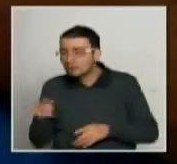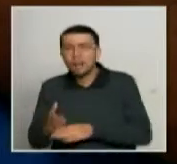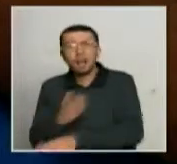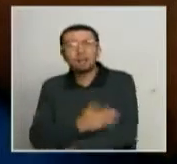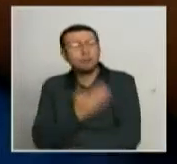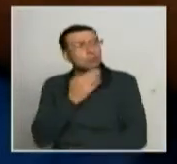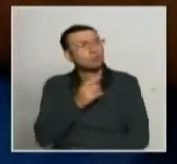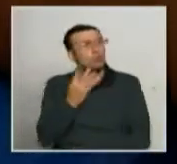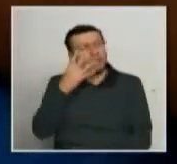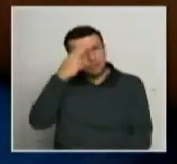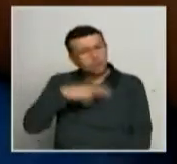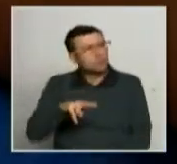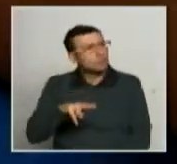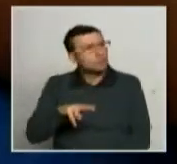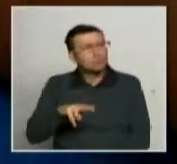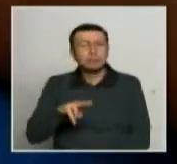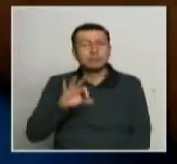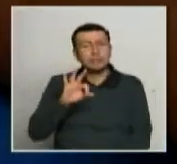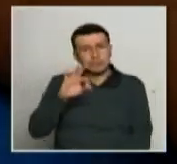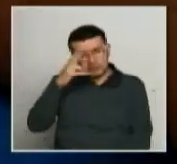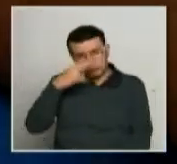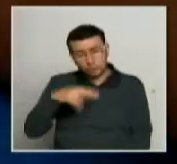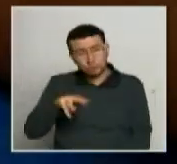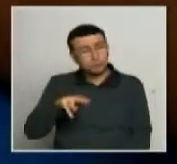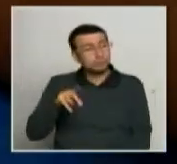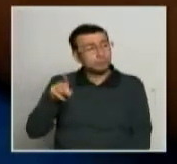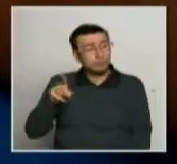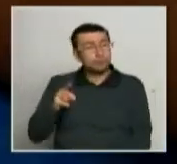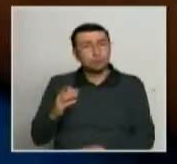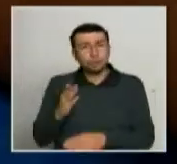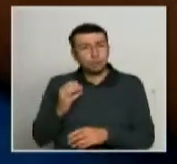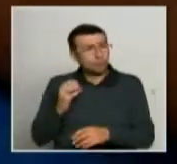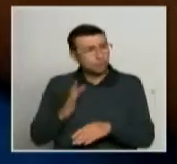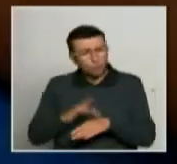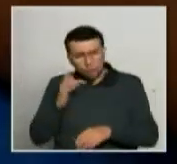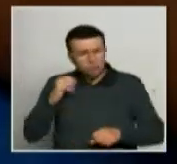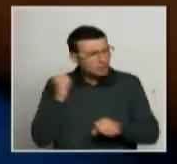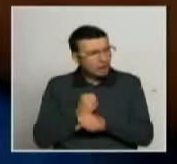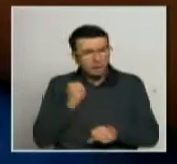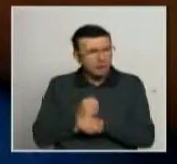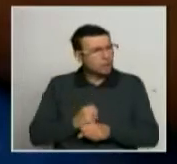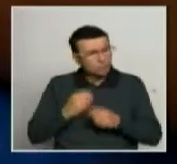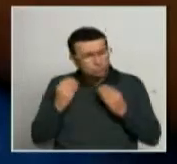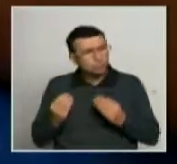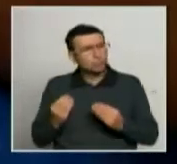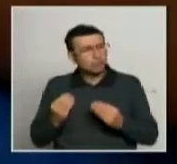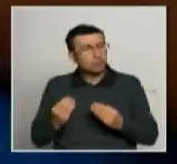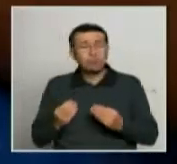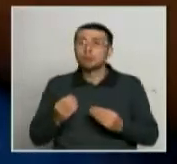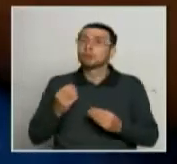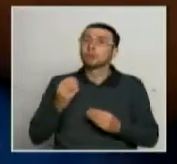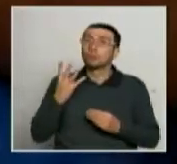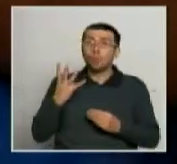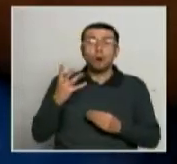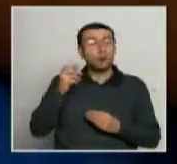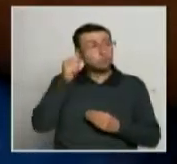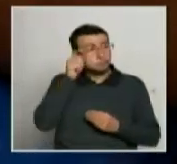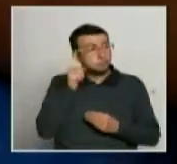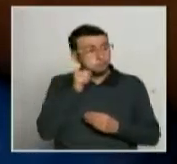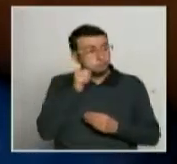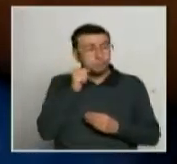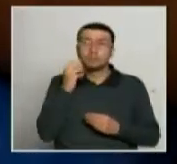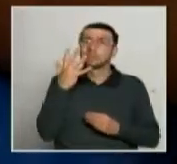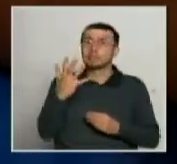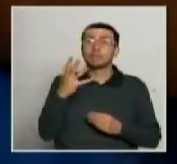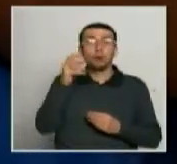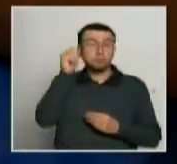¿Cuántos hijos tuvo, Evelio? 3. 3. Y le tocó trabajar duro la vida. Y 4 embarazos. 5 embarazos